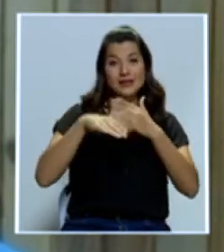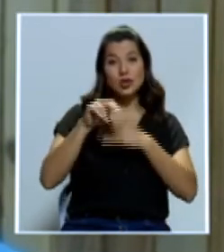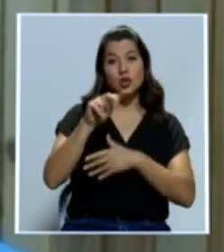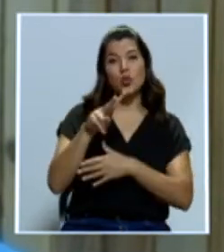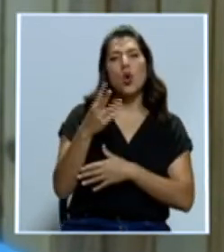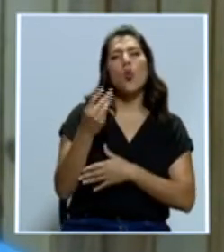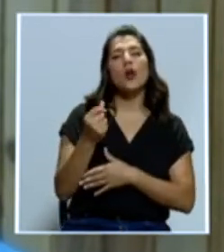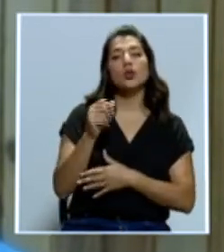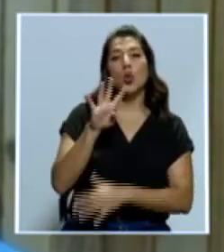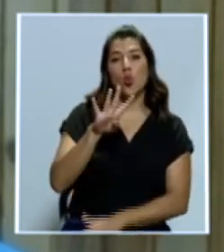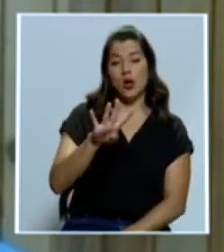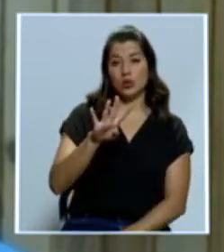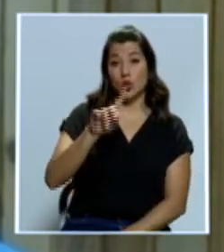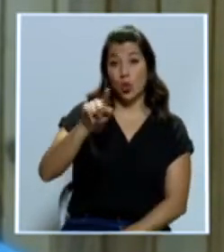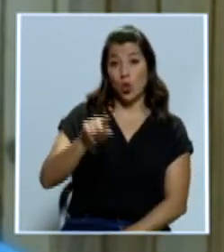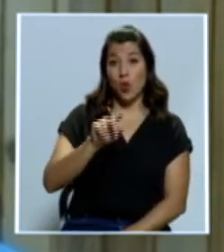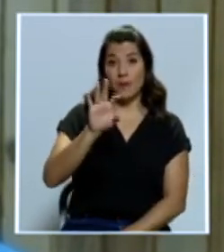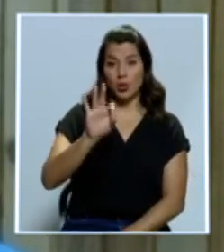de